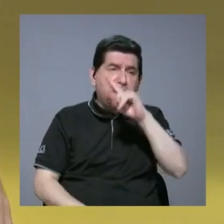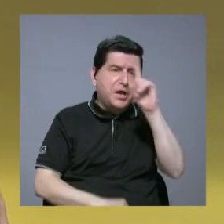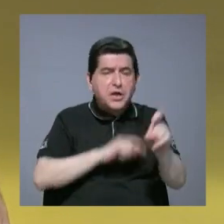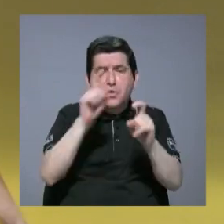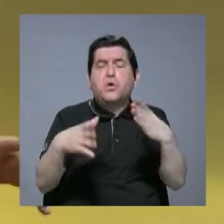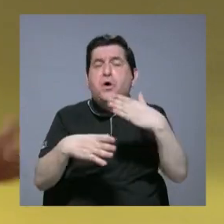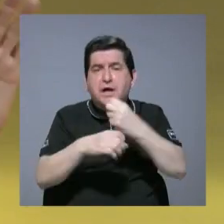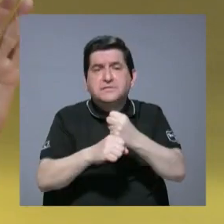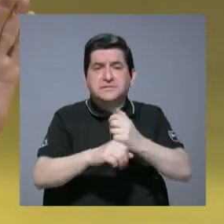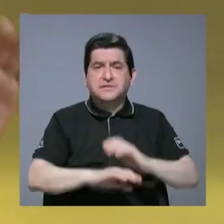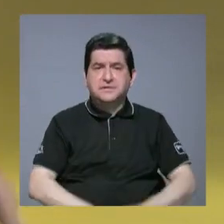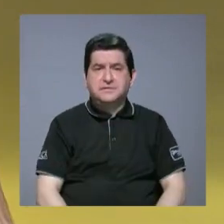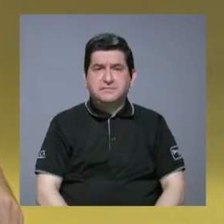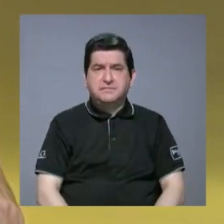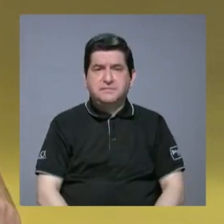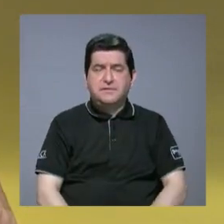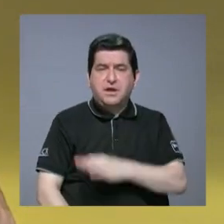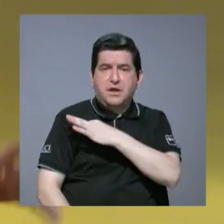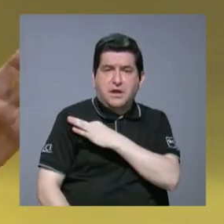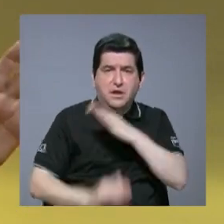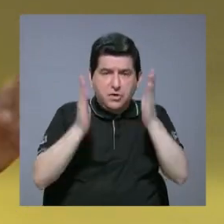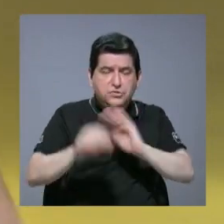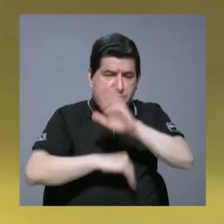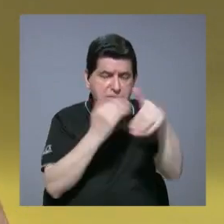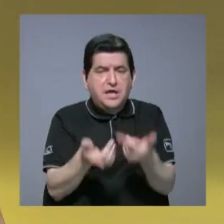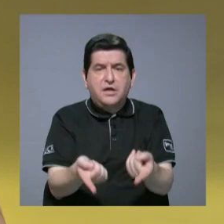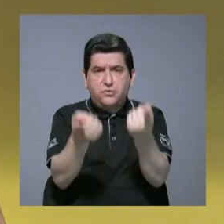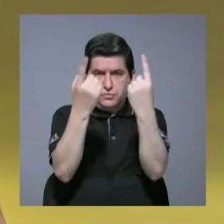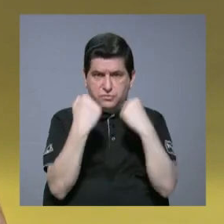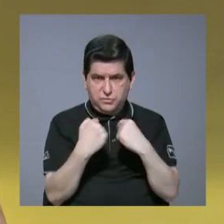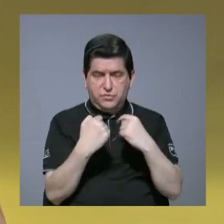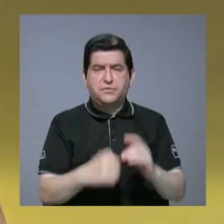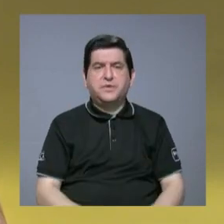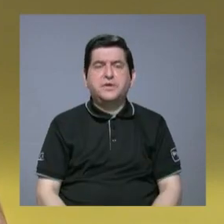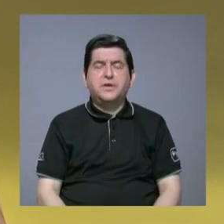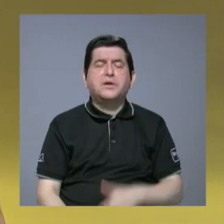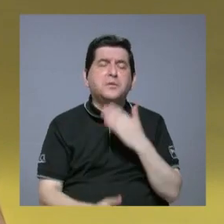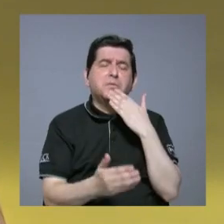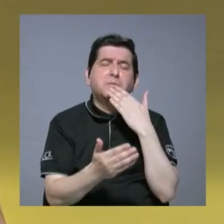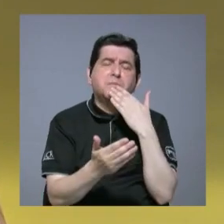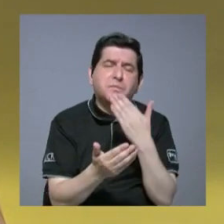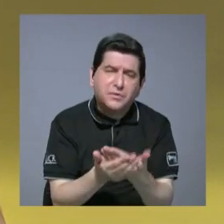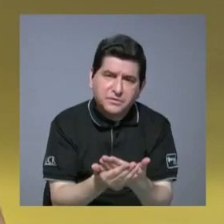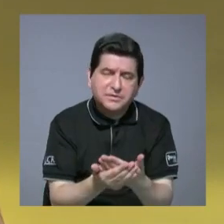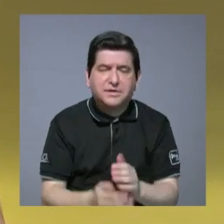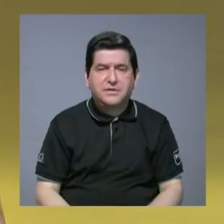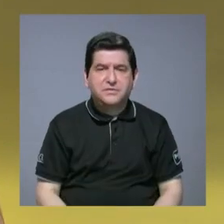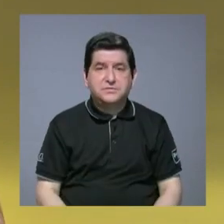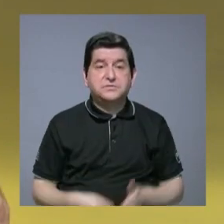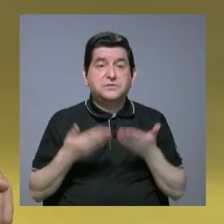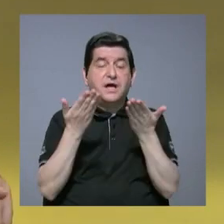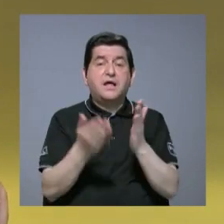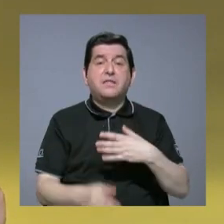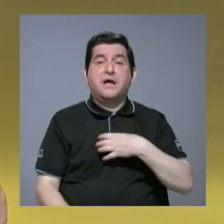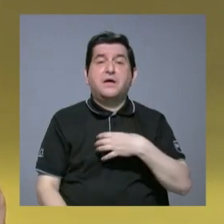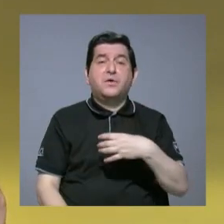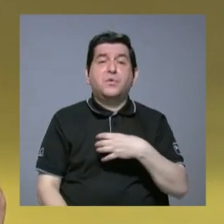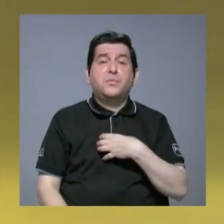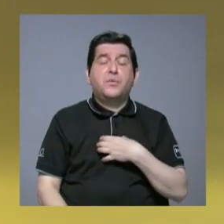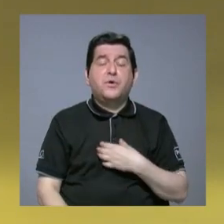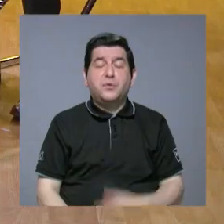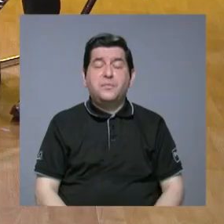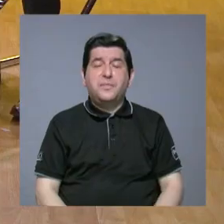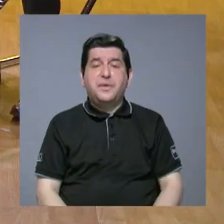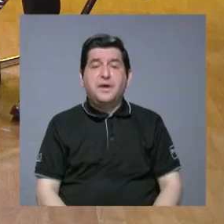que hago. Los invitados todos vienen con la generosidad de venir a dar su propia